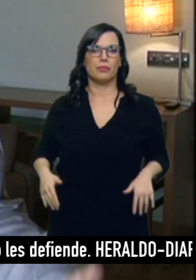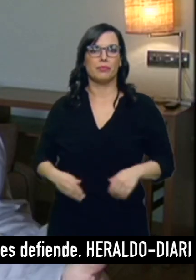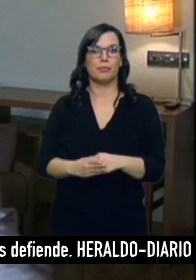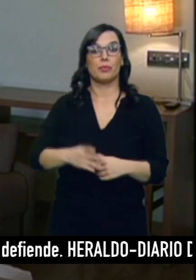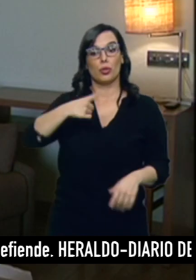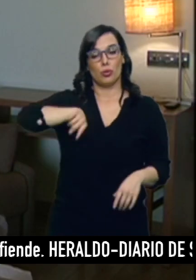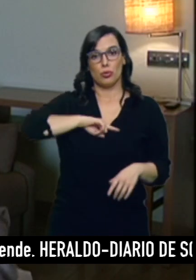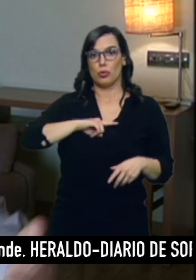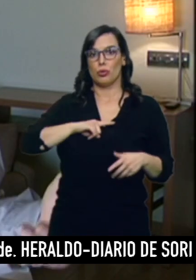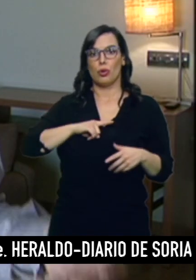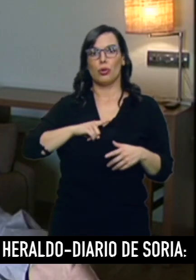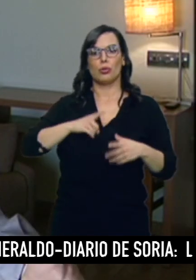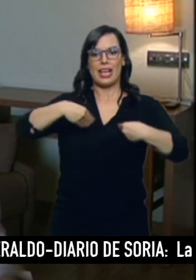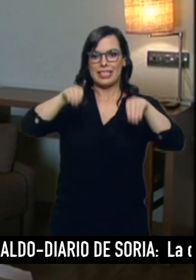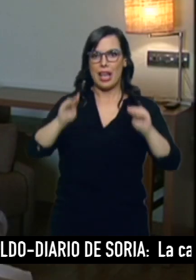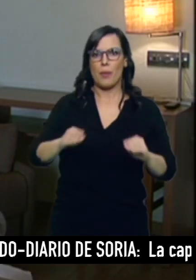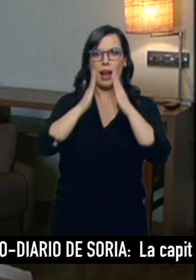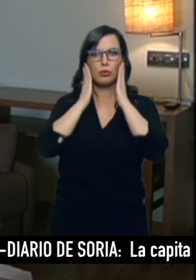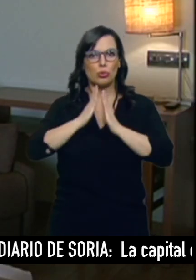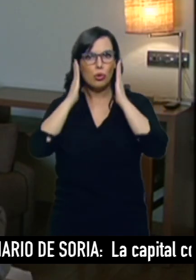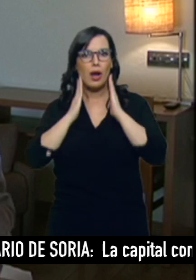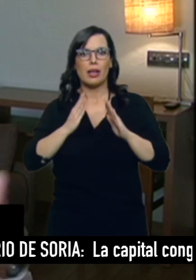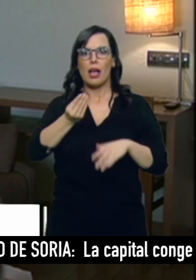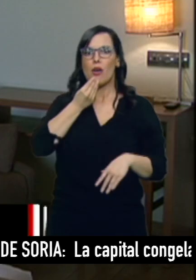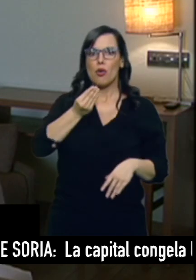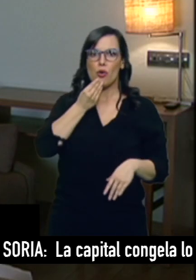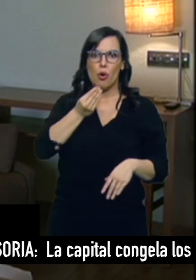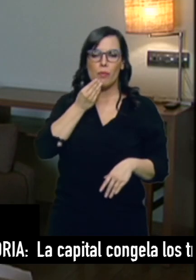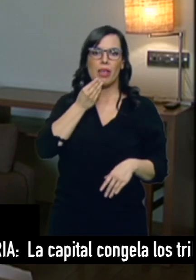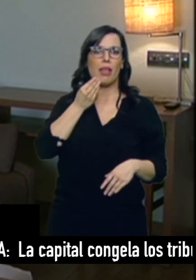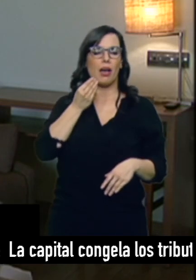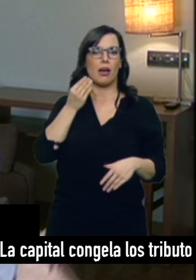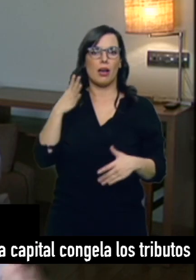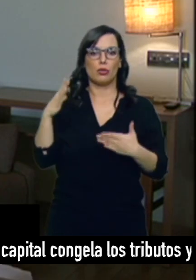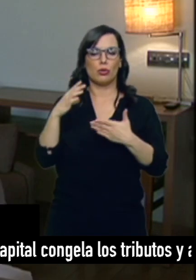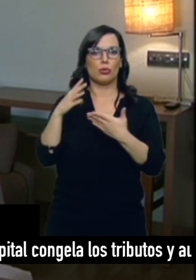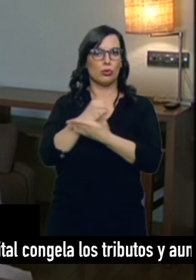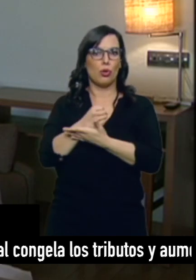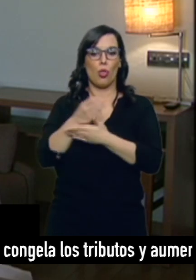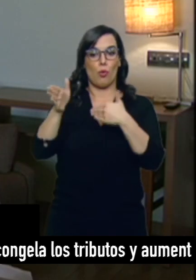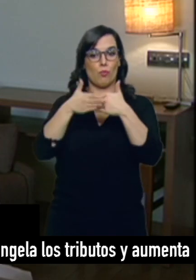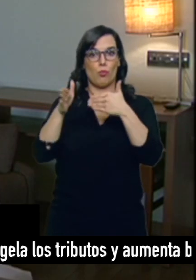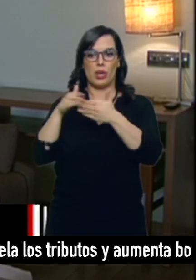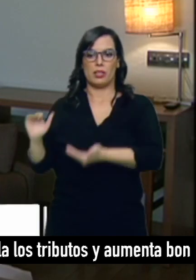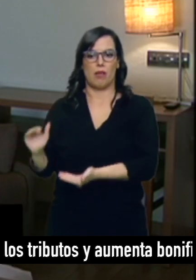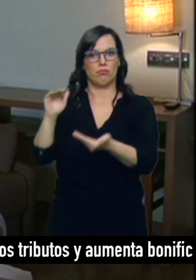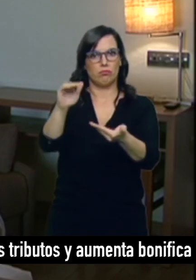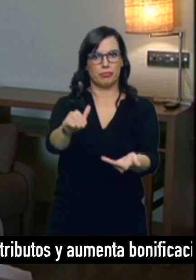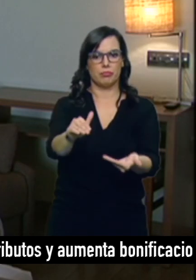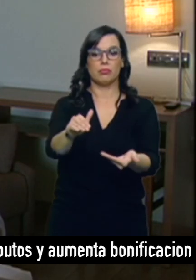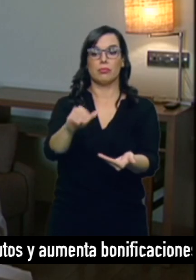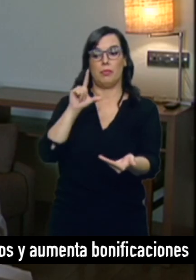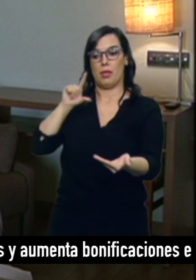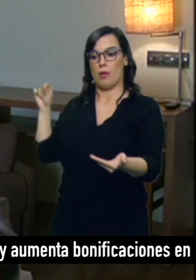Nosotros dejaremos las sábanas, las toallas y la comida en su defecto en las puertas de las habitaciones, y ellos serán